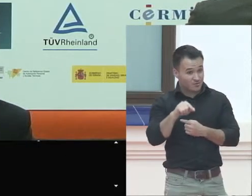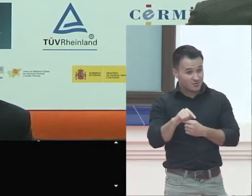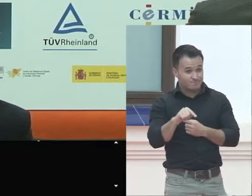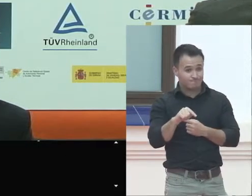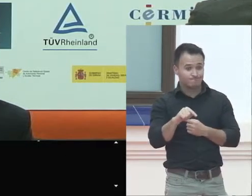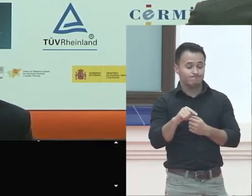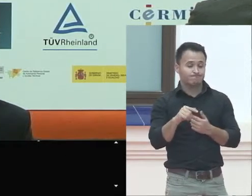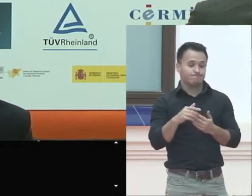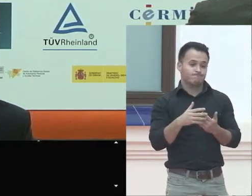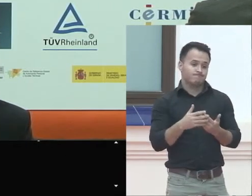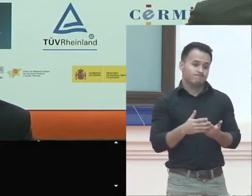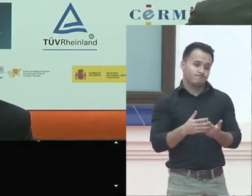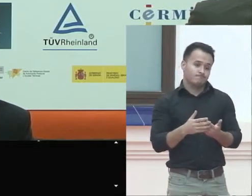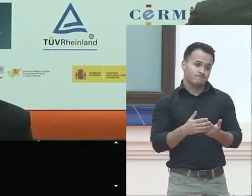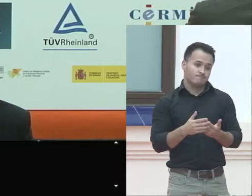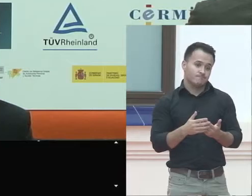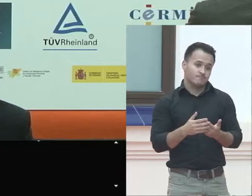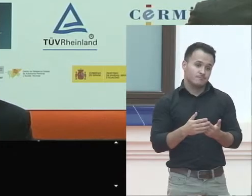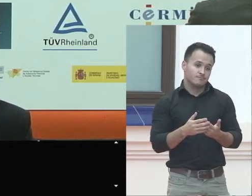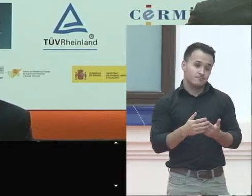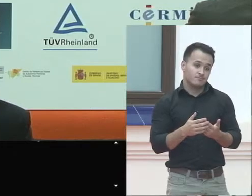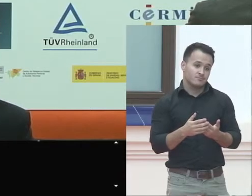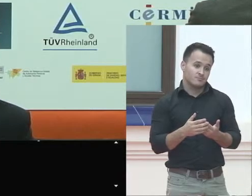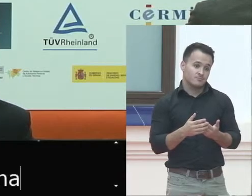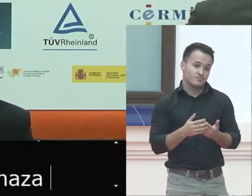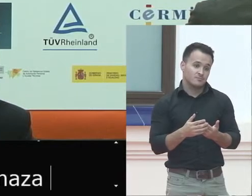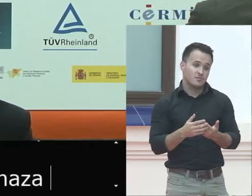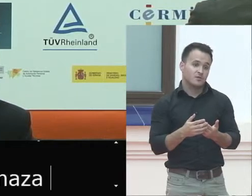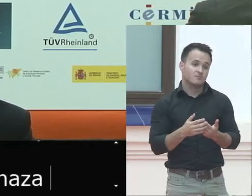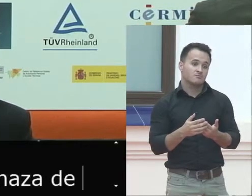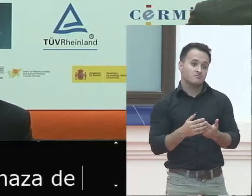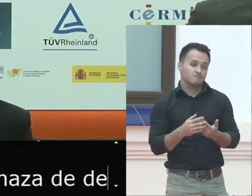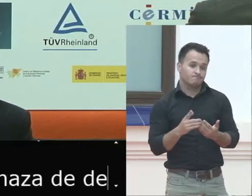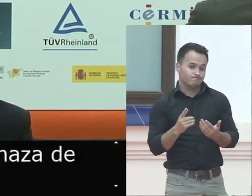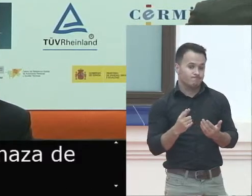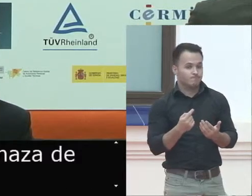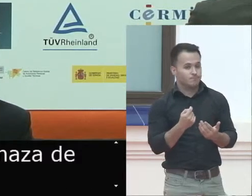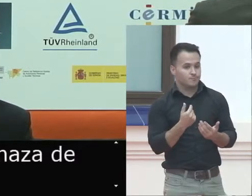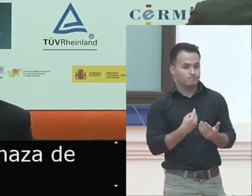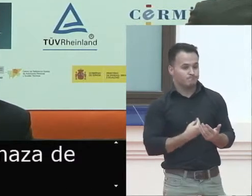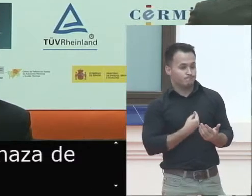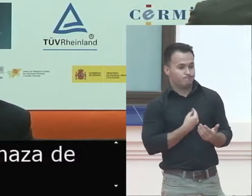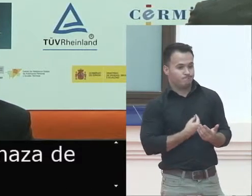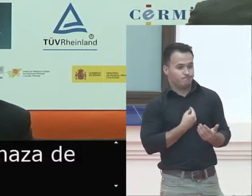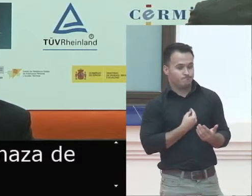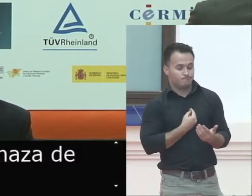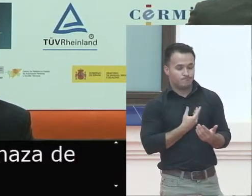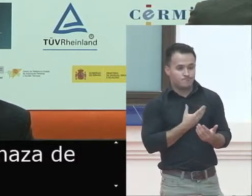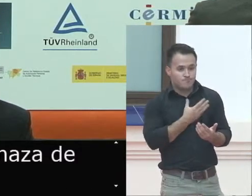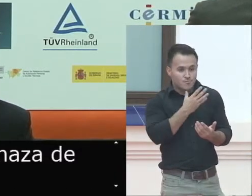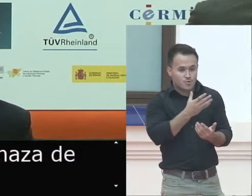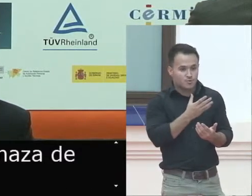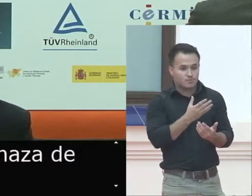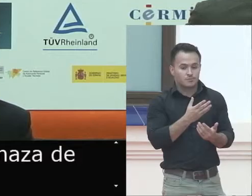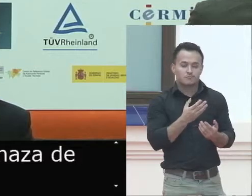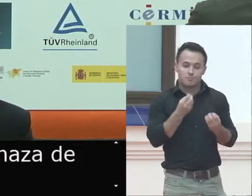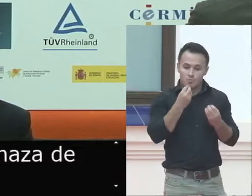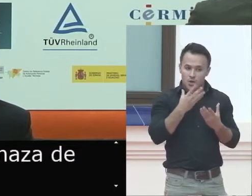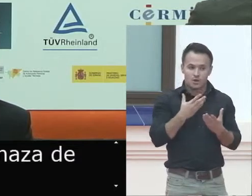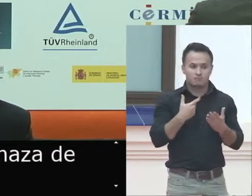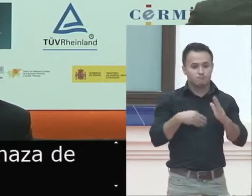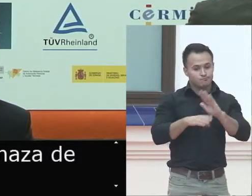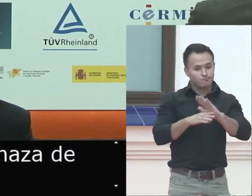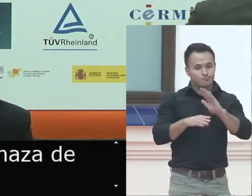o tenemos la amenaza de decir, bueno, vamos a seguir lo que dicen